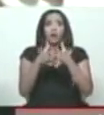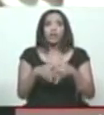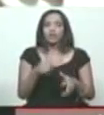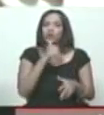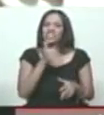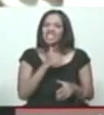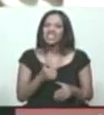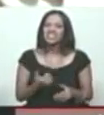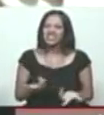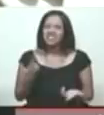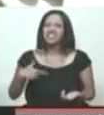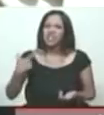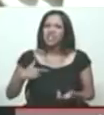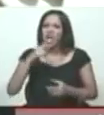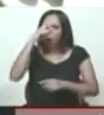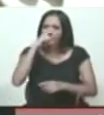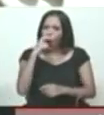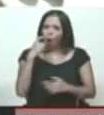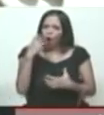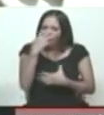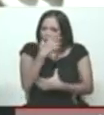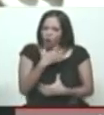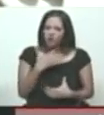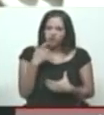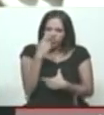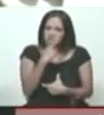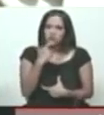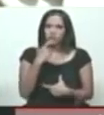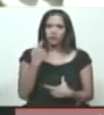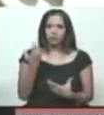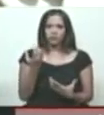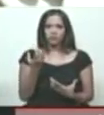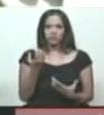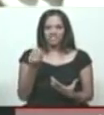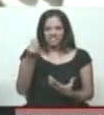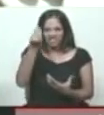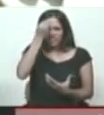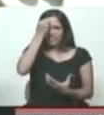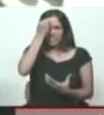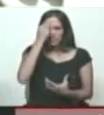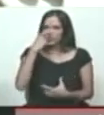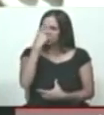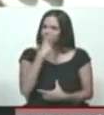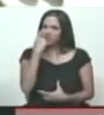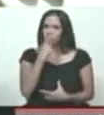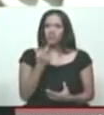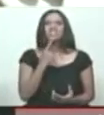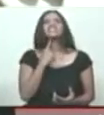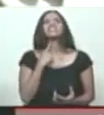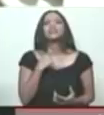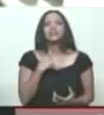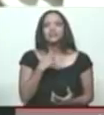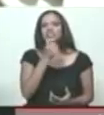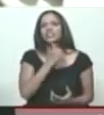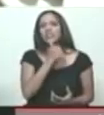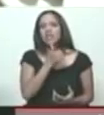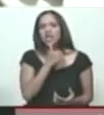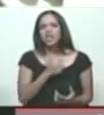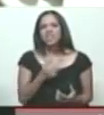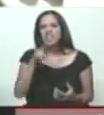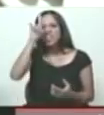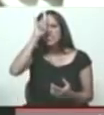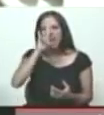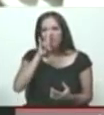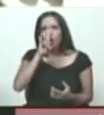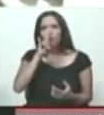el suficiente odio, la suficiente maldad en el cerebro, la suficiente perversidad? ¿Quién es suficientemente diabólico